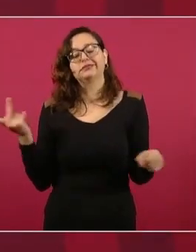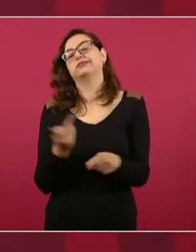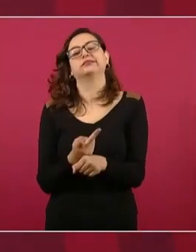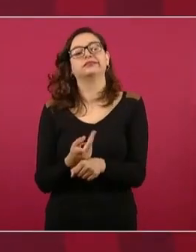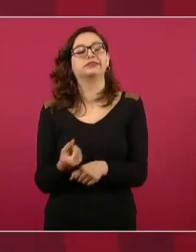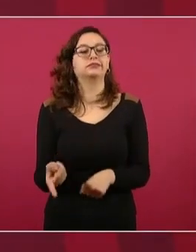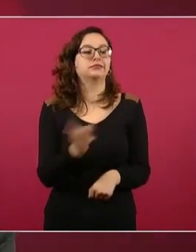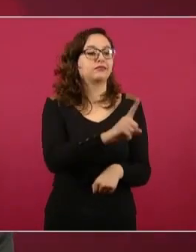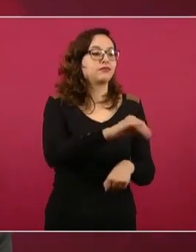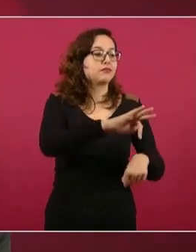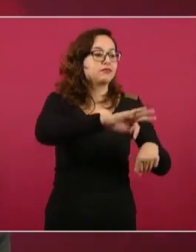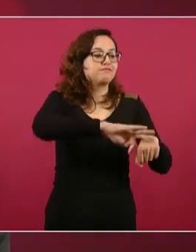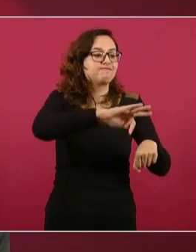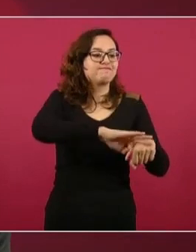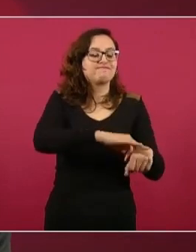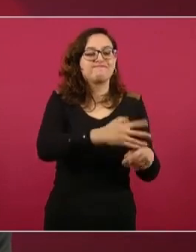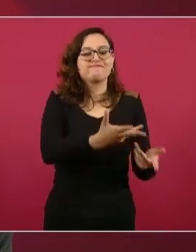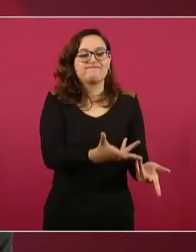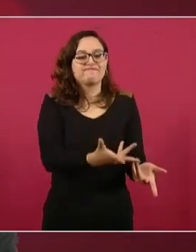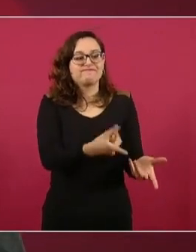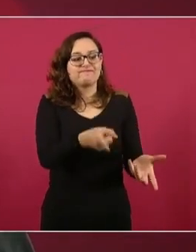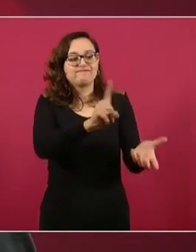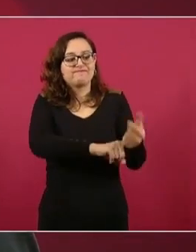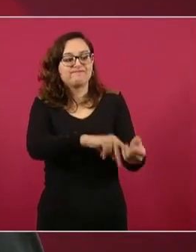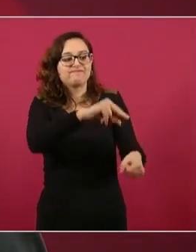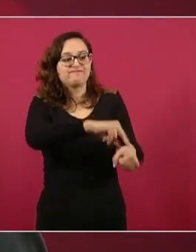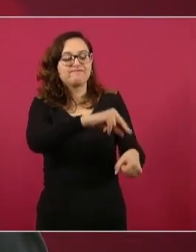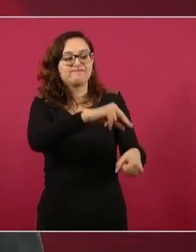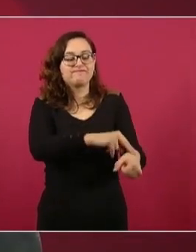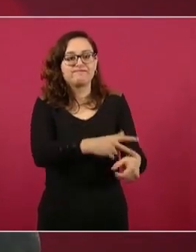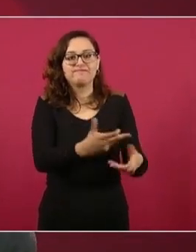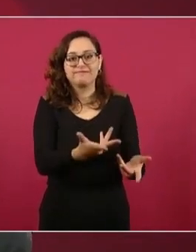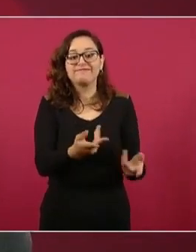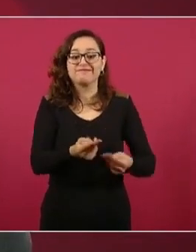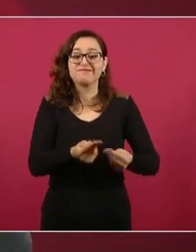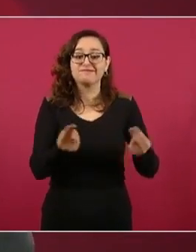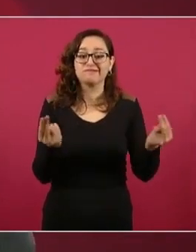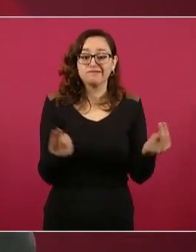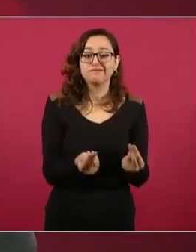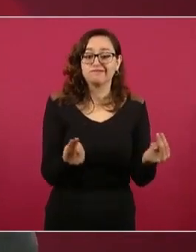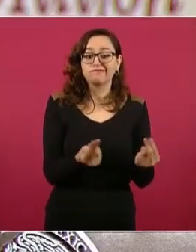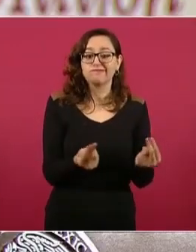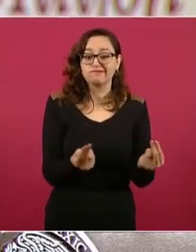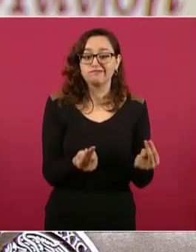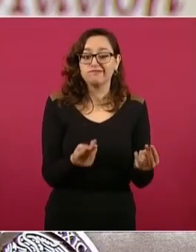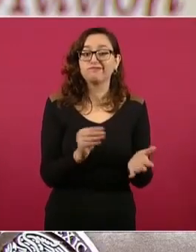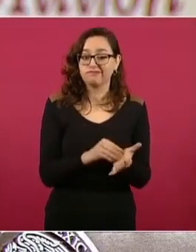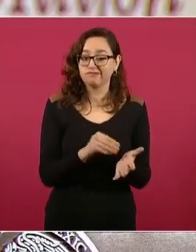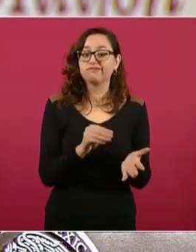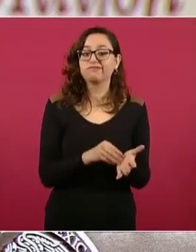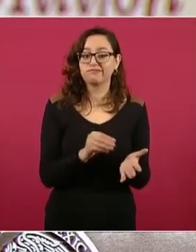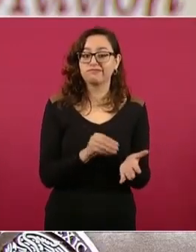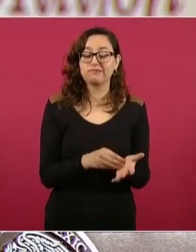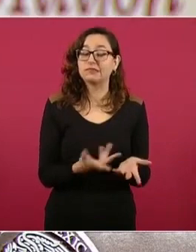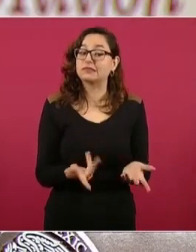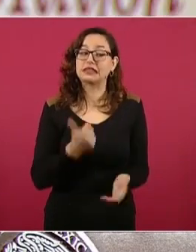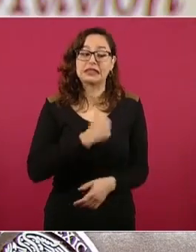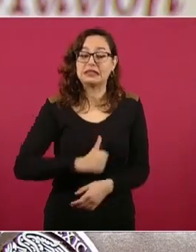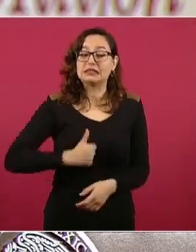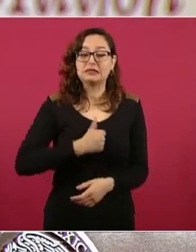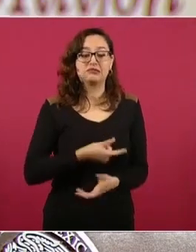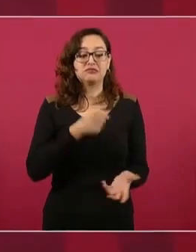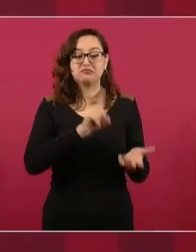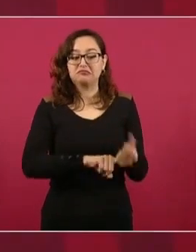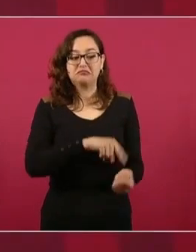farmacia hoy cubren una necesidad, pero lamentablemente en condiciones muy precarias. Precarias para la población que se